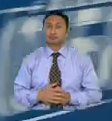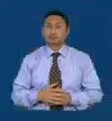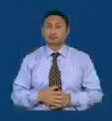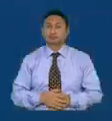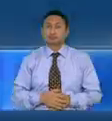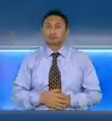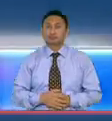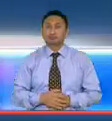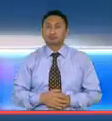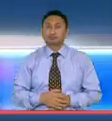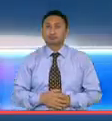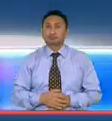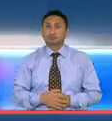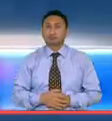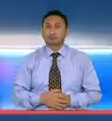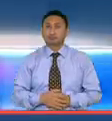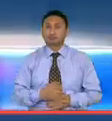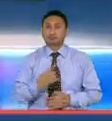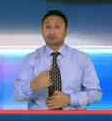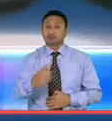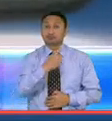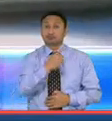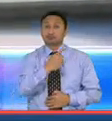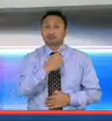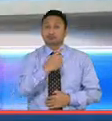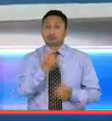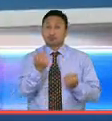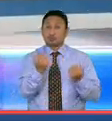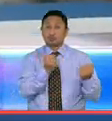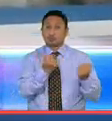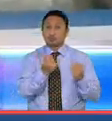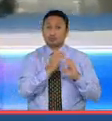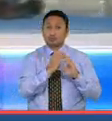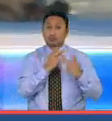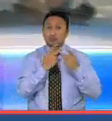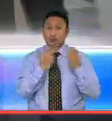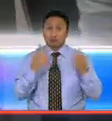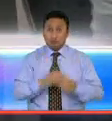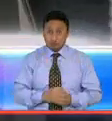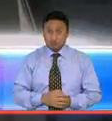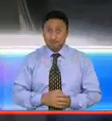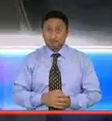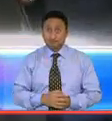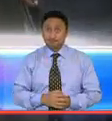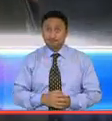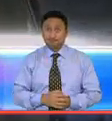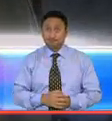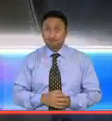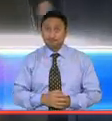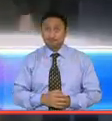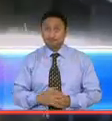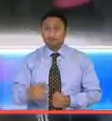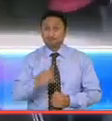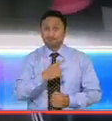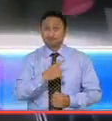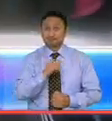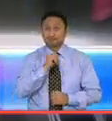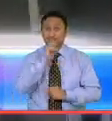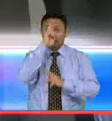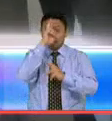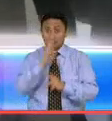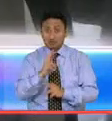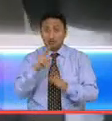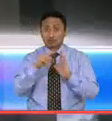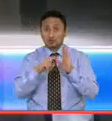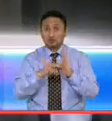Bastó estar unos pocos minutos en el operativo de control de aforo al transporte público para evidenciar el irrespeto a las medidas de